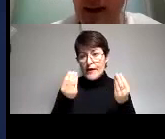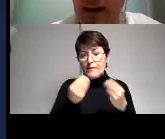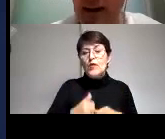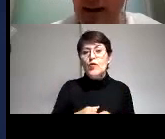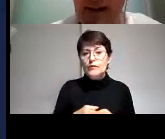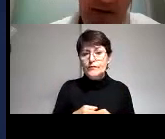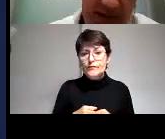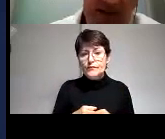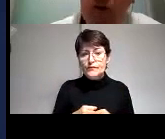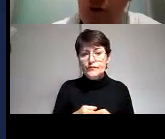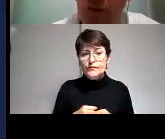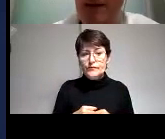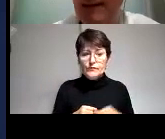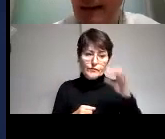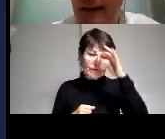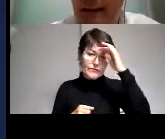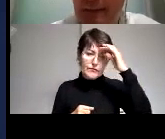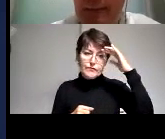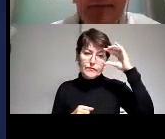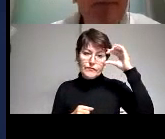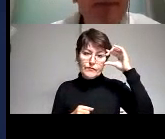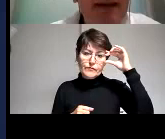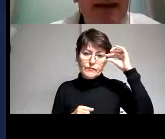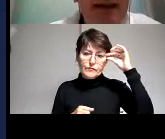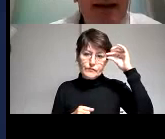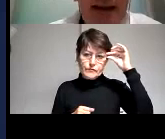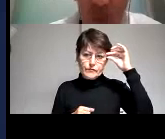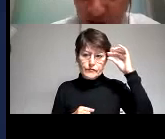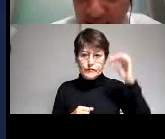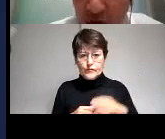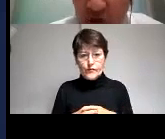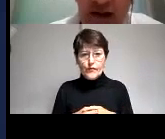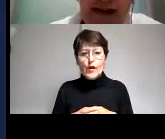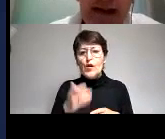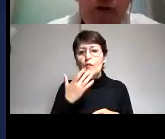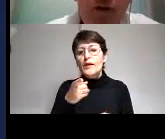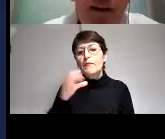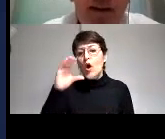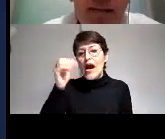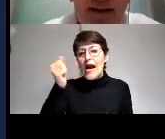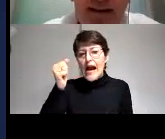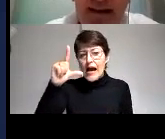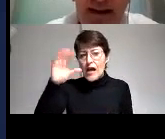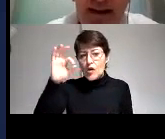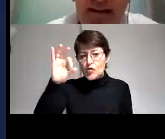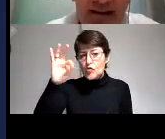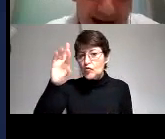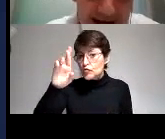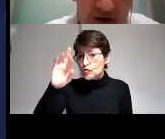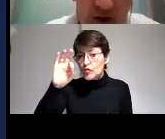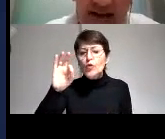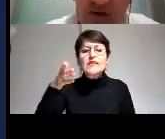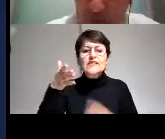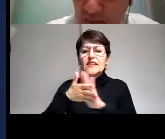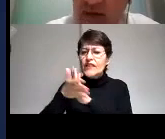esenciales para restablecer la salud o para mantenerla. Tenemos el calostro. El calostro, como bien sabéis, es la